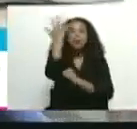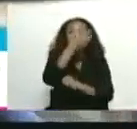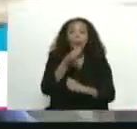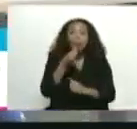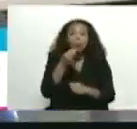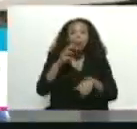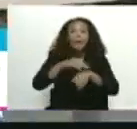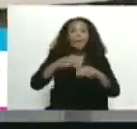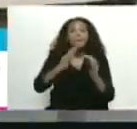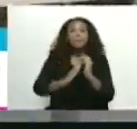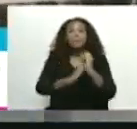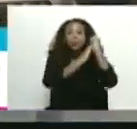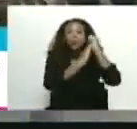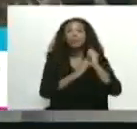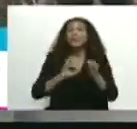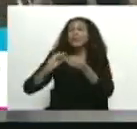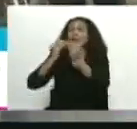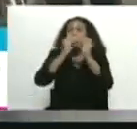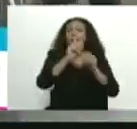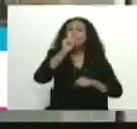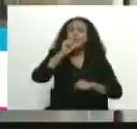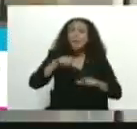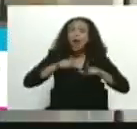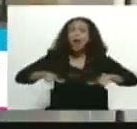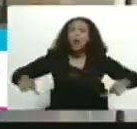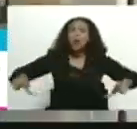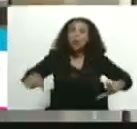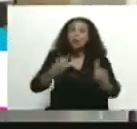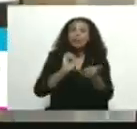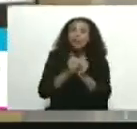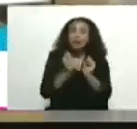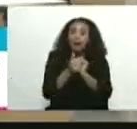Juventud, tenemos la recuperación completa de la cancha.